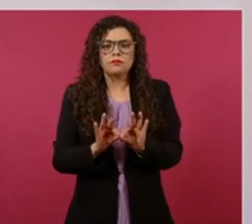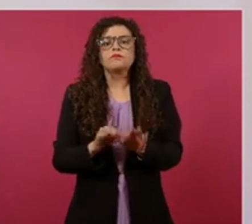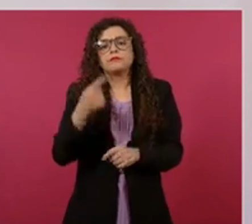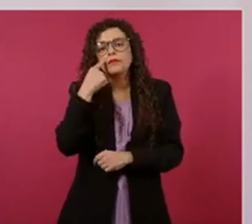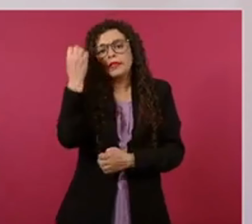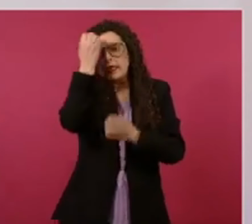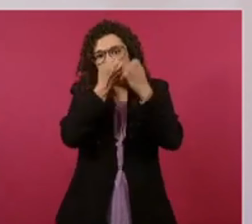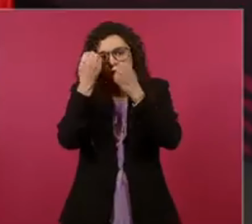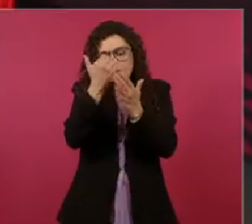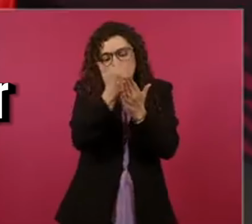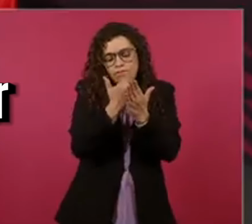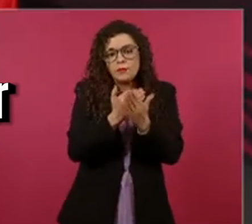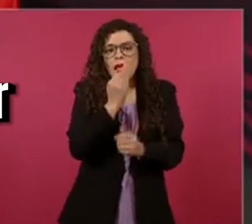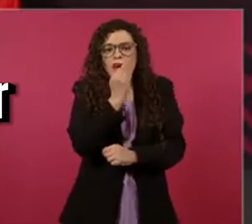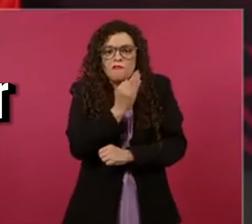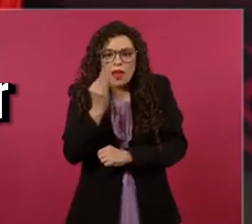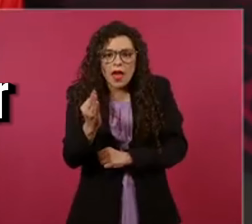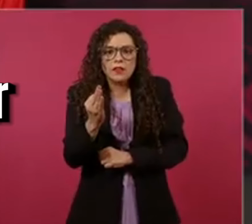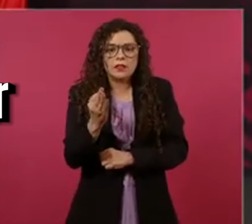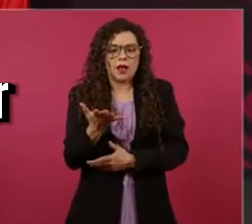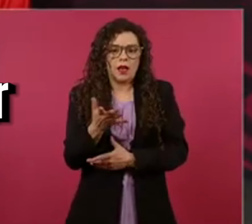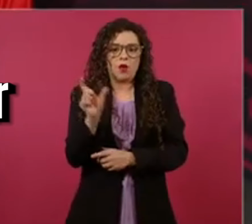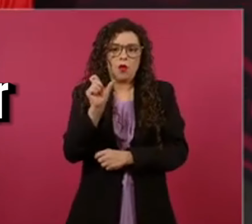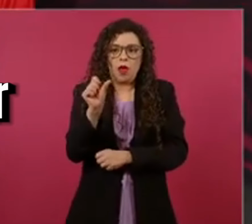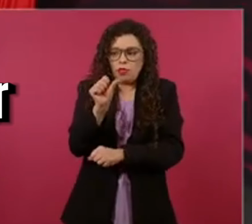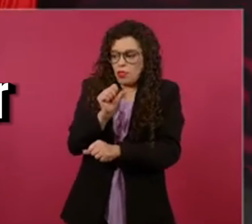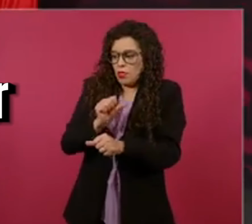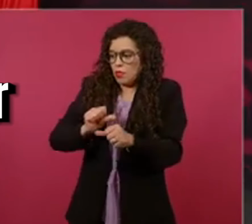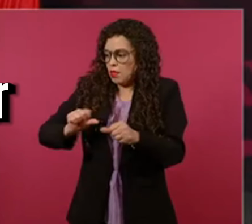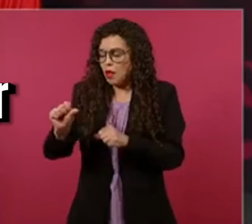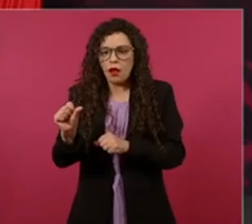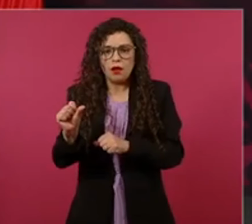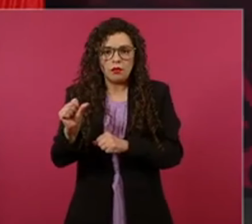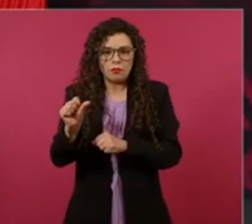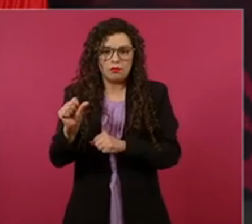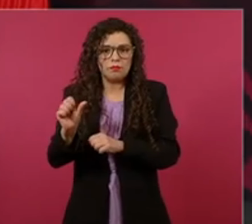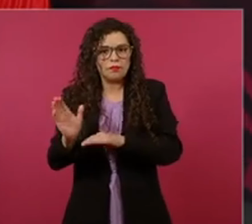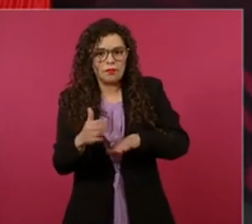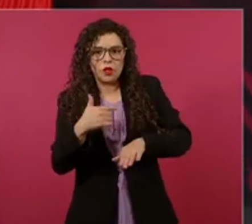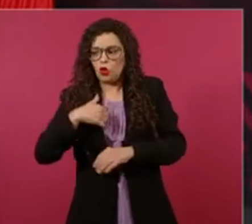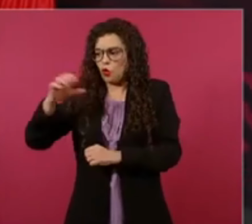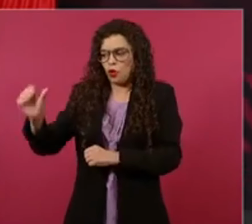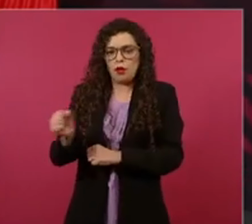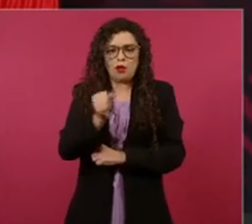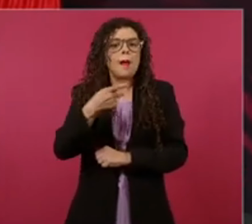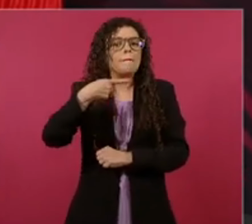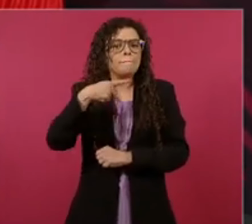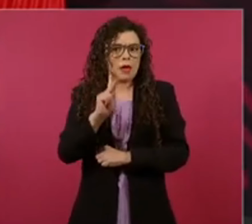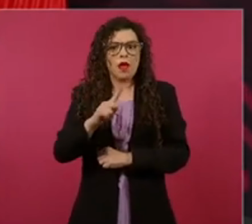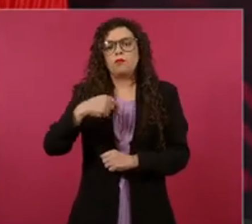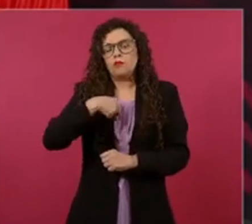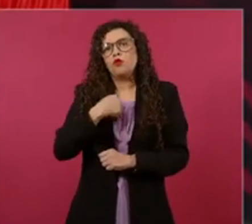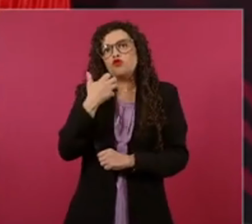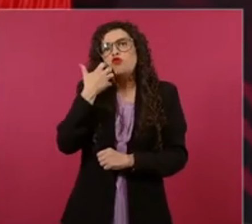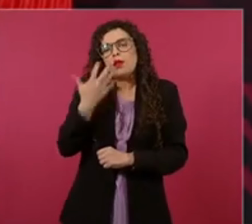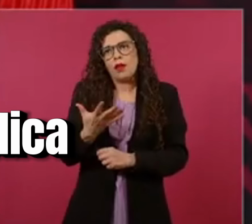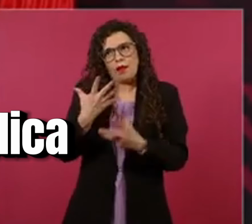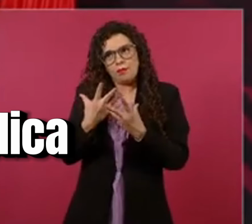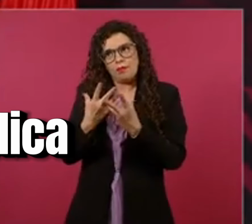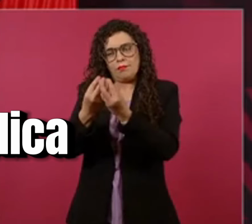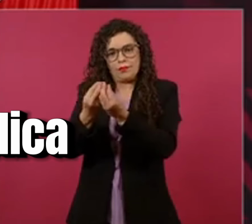el proceso de transición, pero mi idea es poderlo acompañar. Entonces, por supuesto, poder ir a